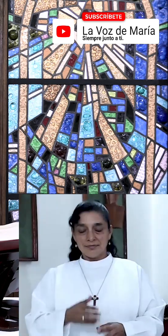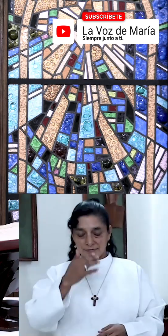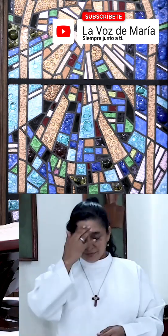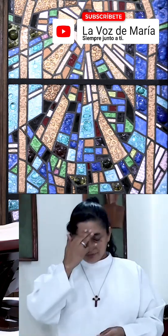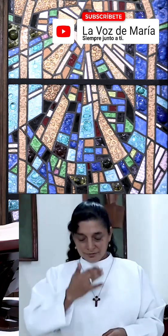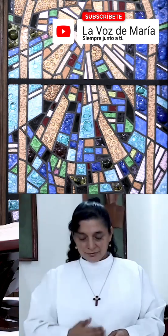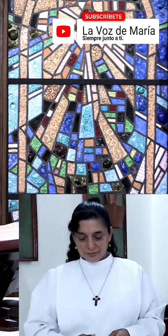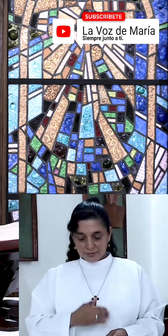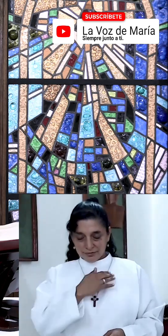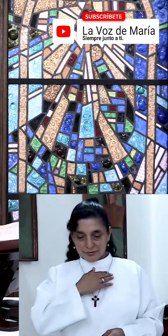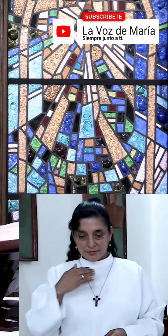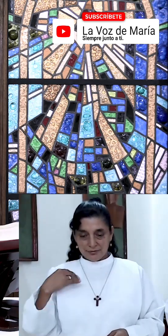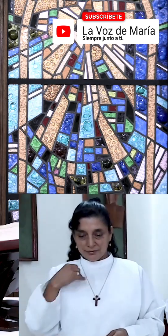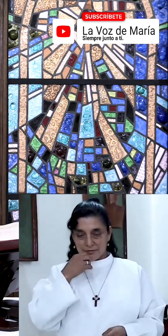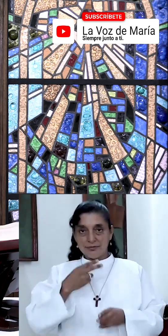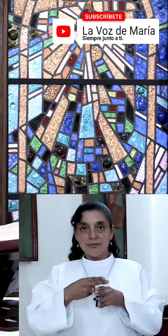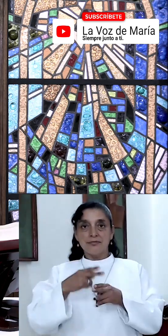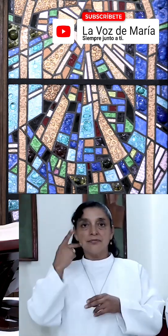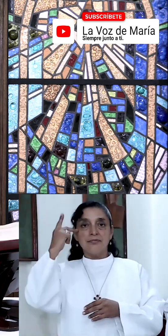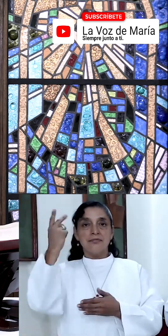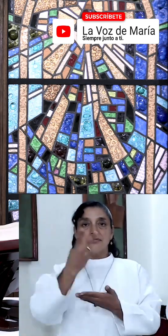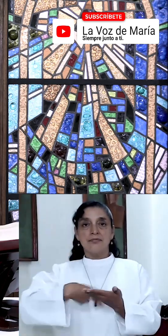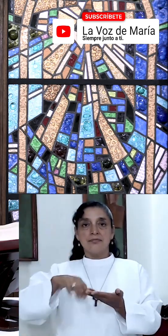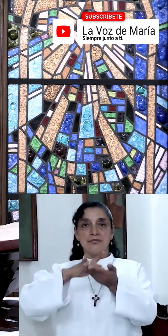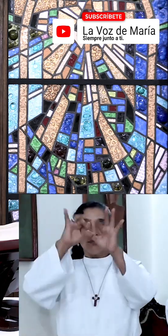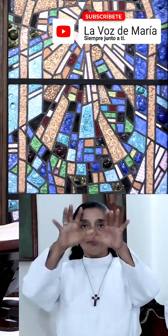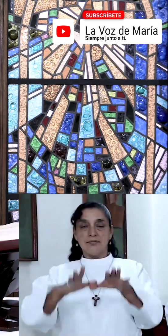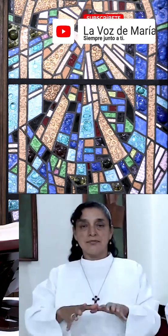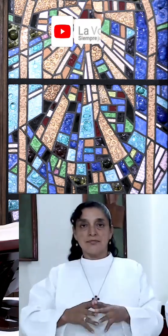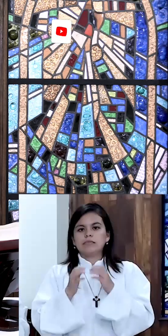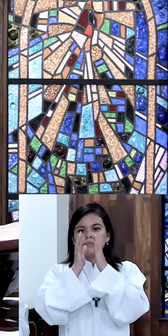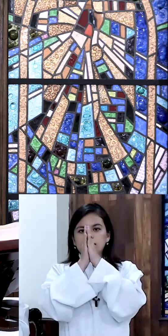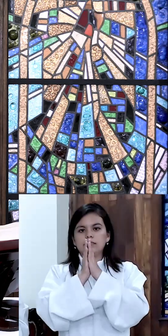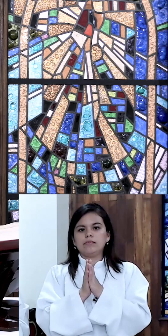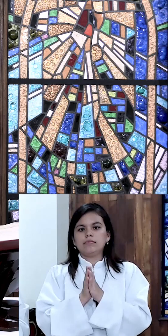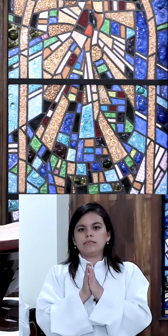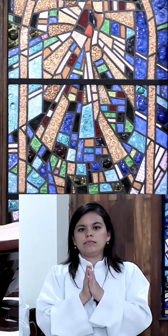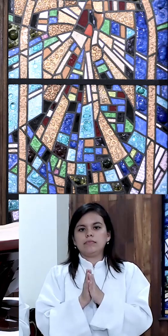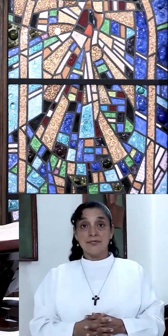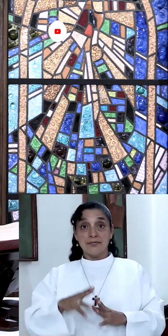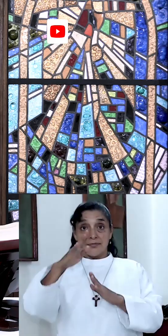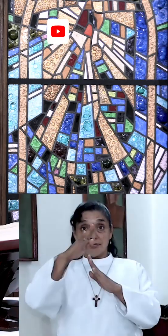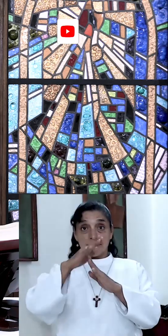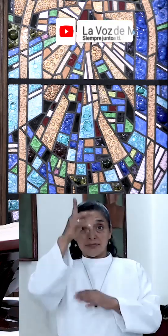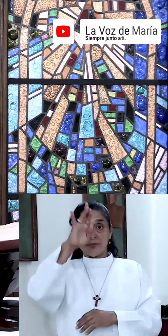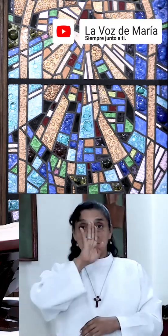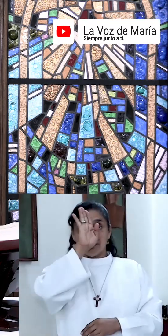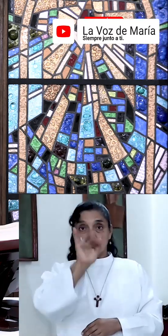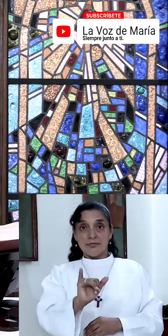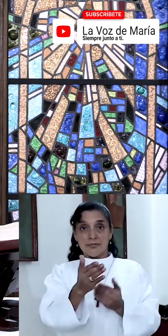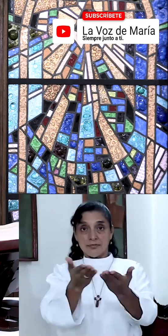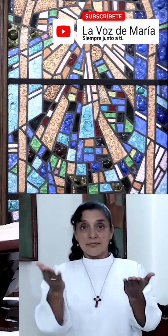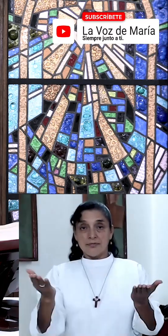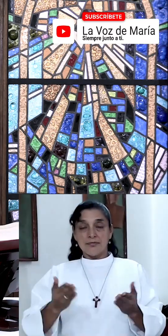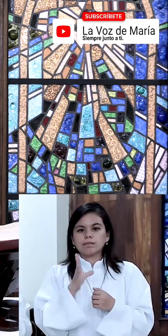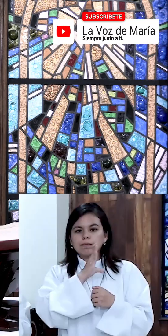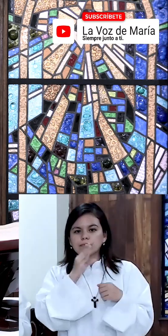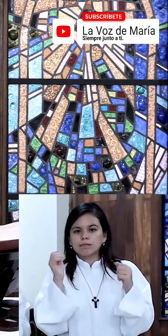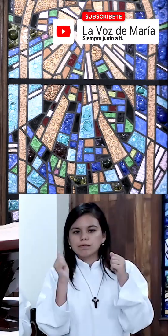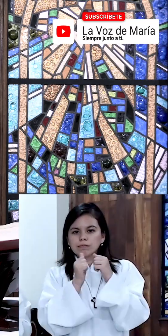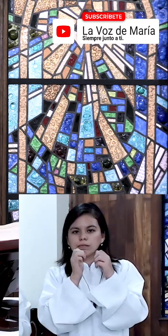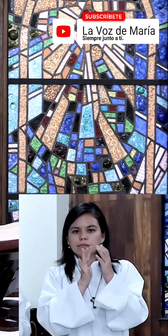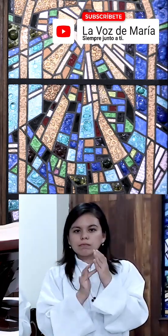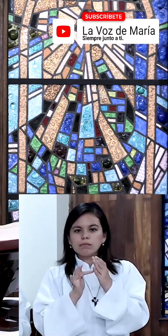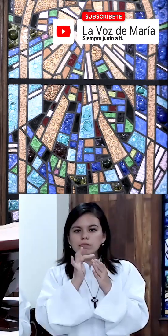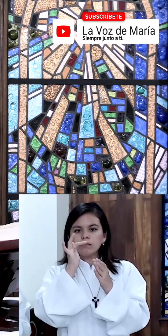En el nombre del Padre, y del Hijo, y del Espíritu Santo. Amén. La paz del Señor esté siempre con ustedes.